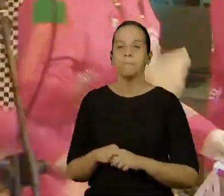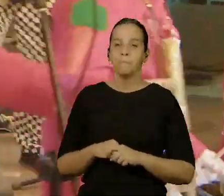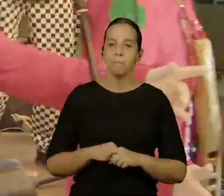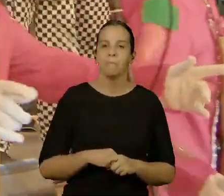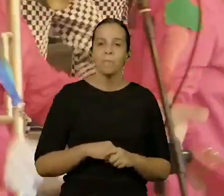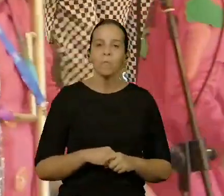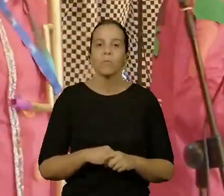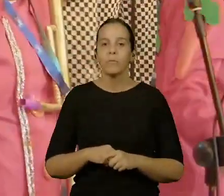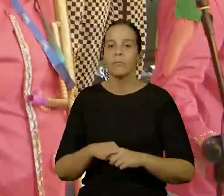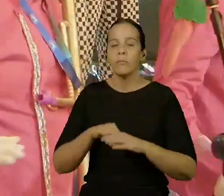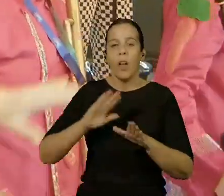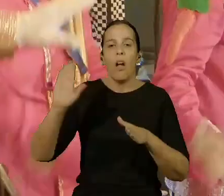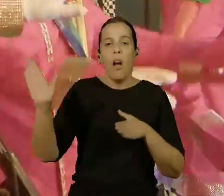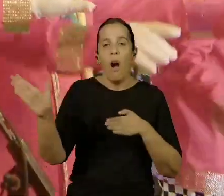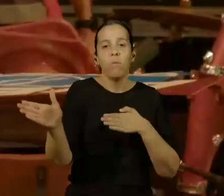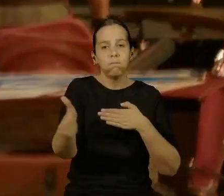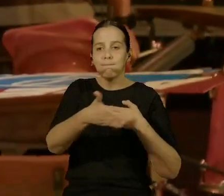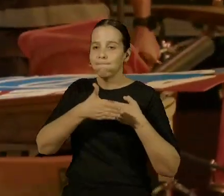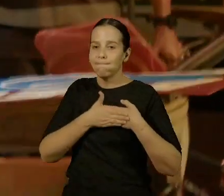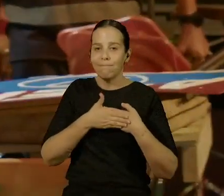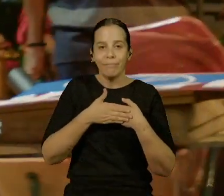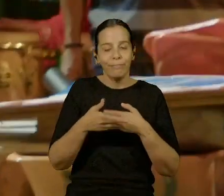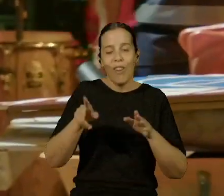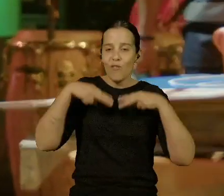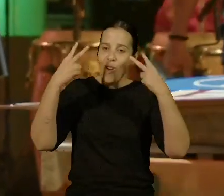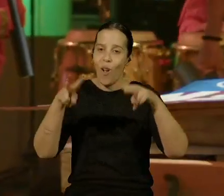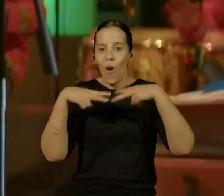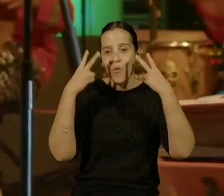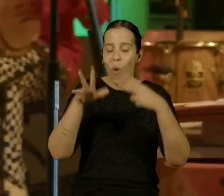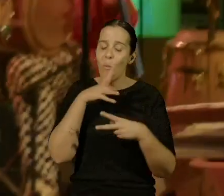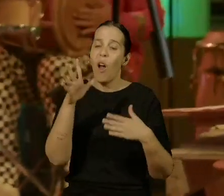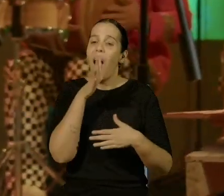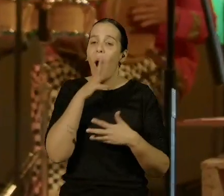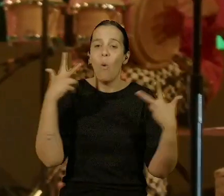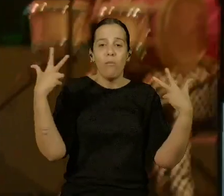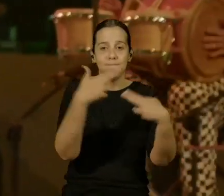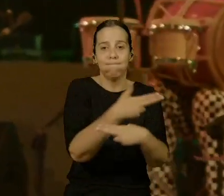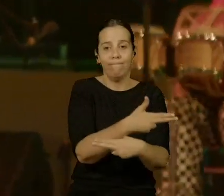¡Vamos! Cerramos ya el negocio, cortaron el agua.